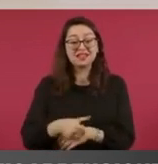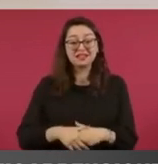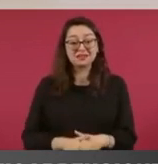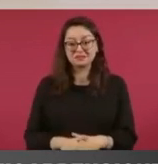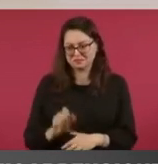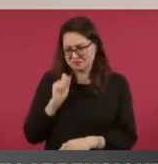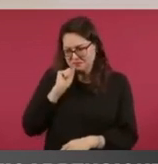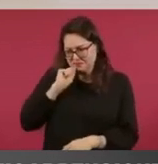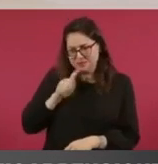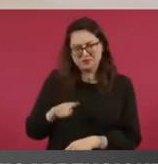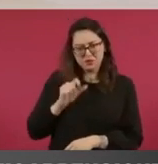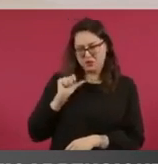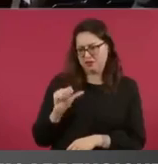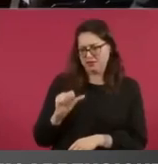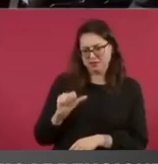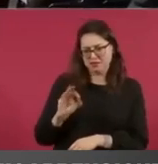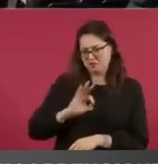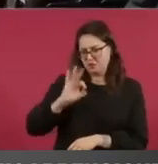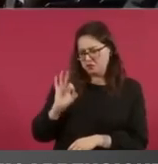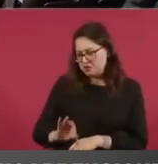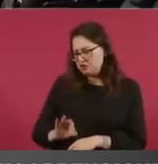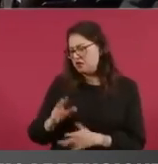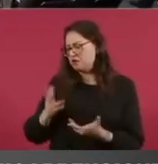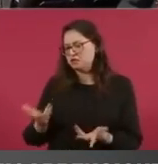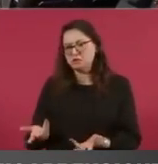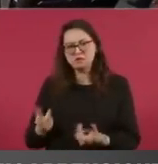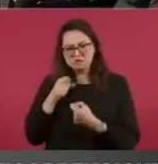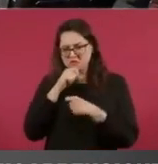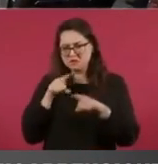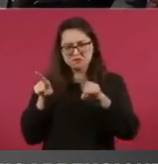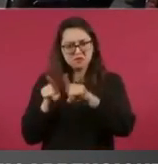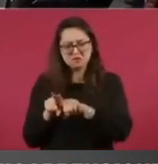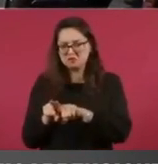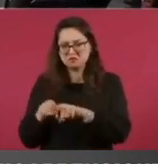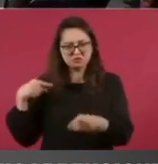sin aumentar impuestos en términos reales.